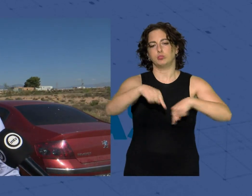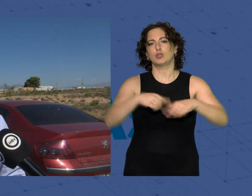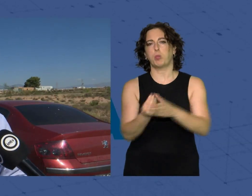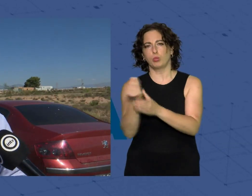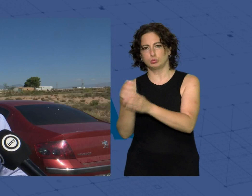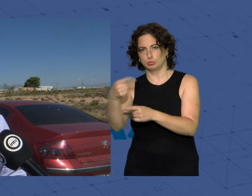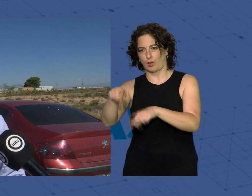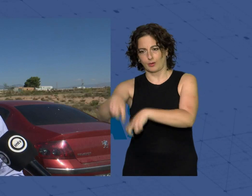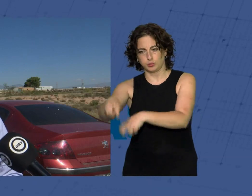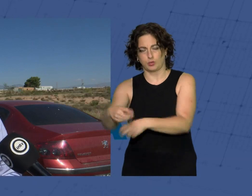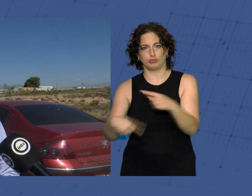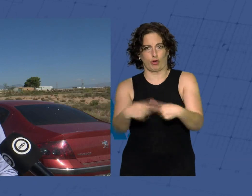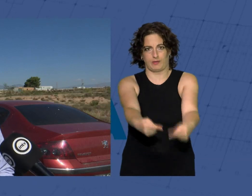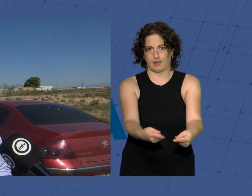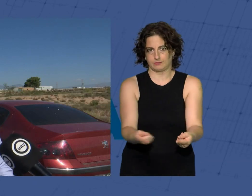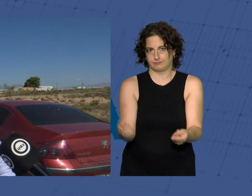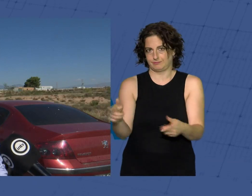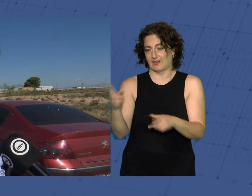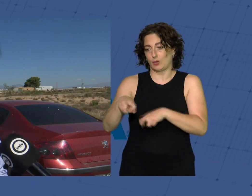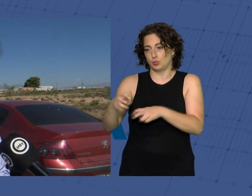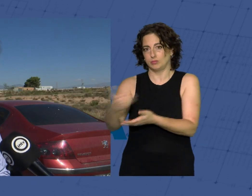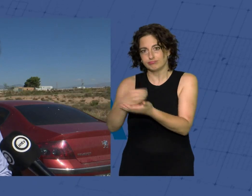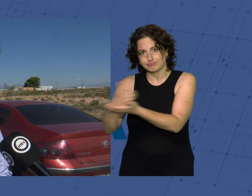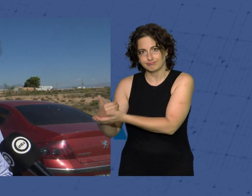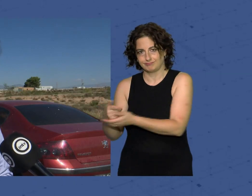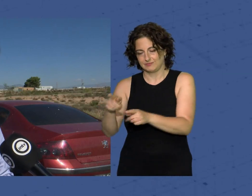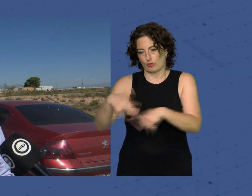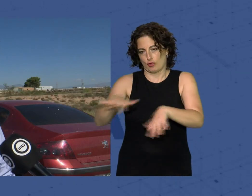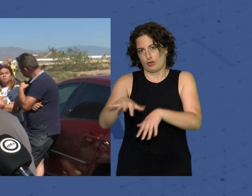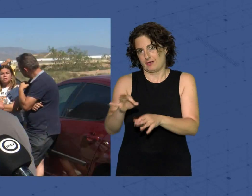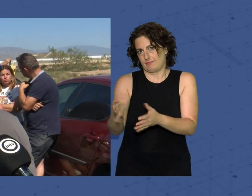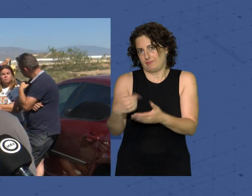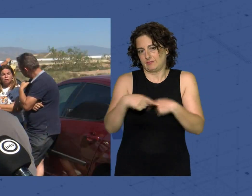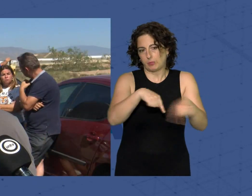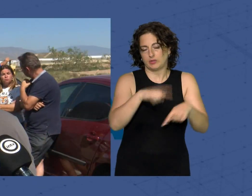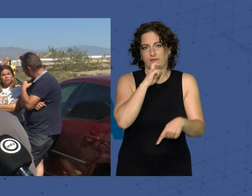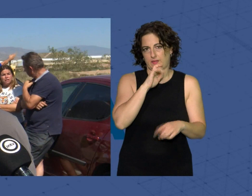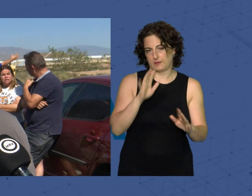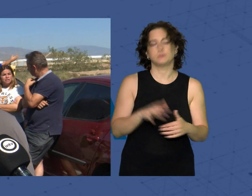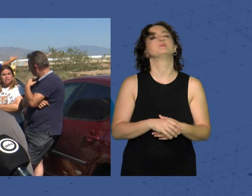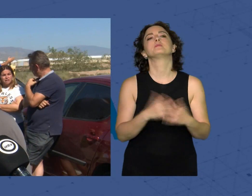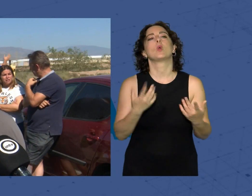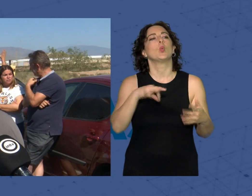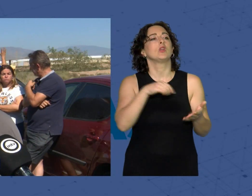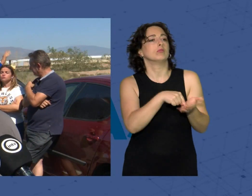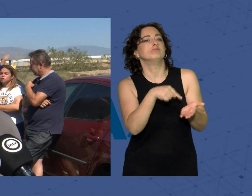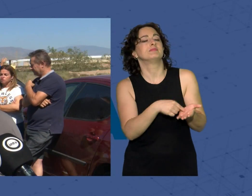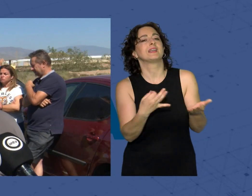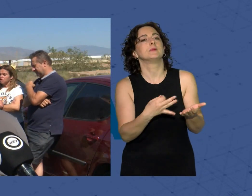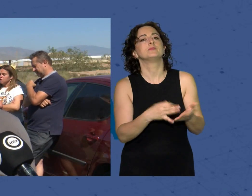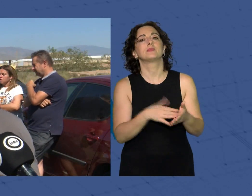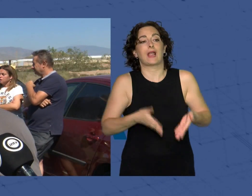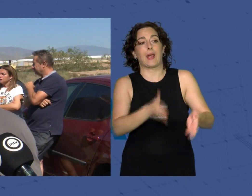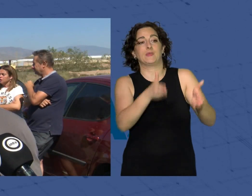que a diario recolectan estos agricultores en estas explotaciones agrícolas. Lo único que reivindicamos es aquí que los